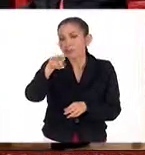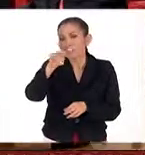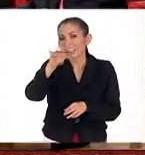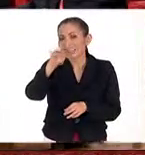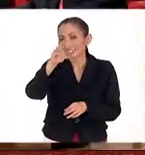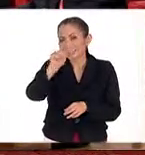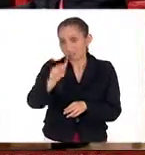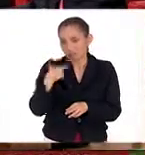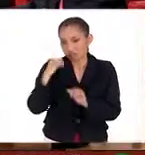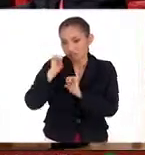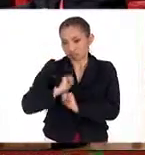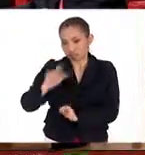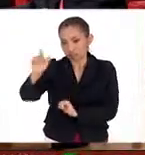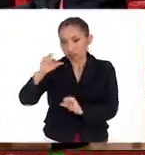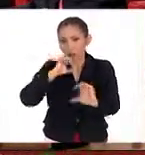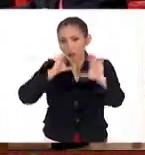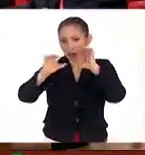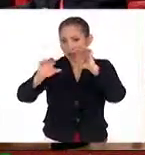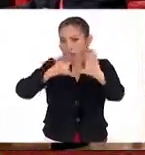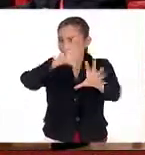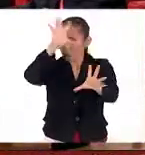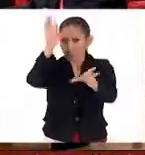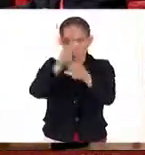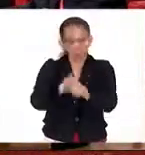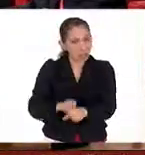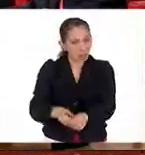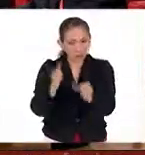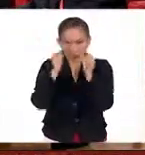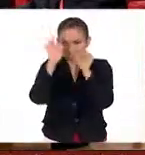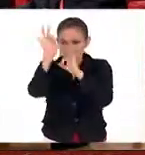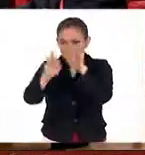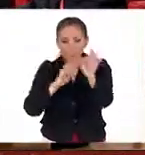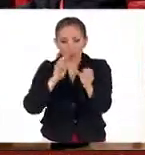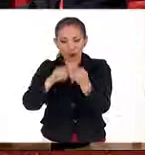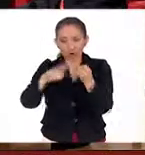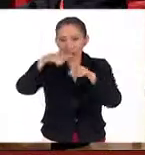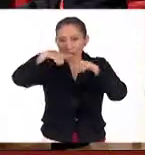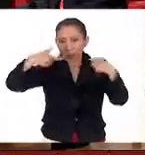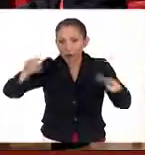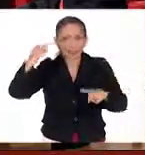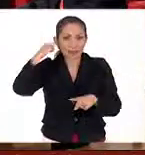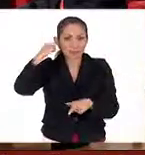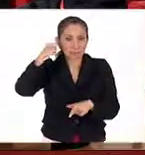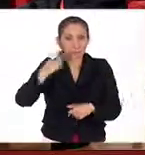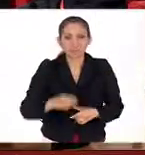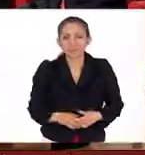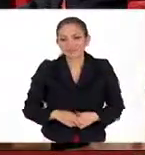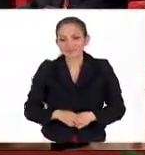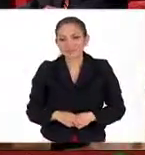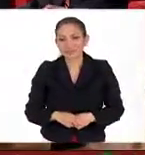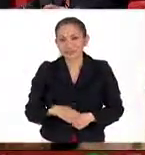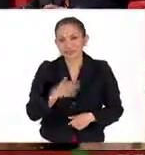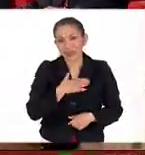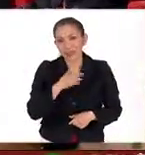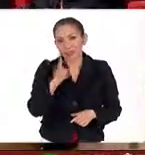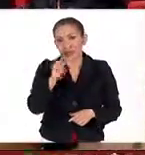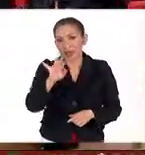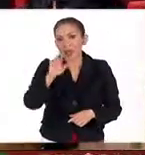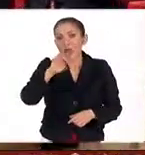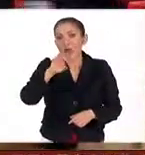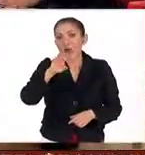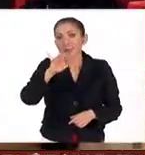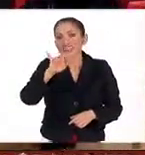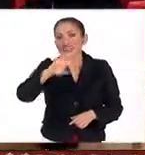atiende todos los problemas de la comunicación y, por supuesto, los problemas de voz, lenguaje y audición. Muy bien, pues doctora Eugenia